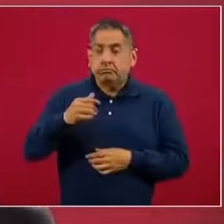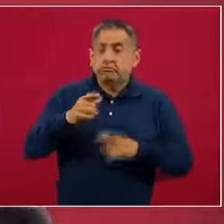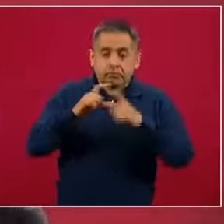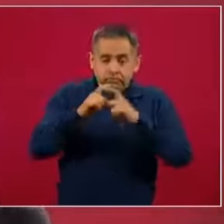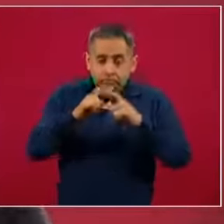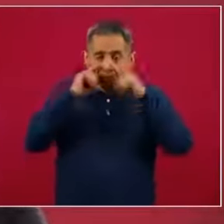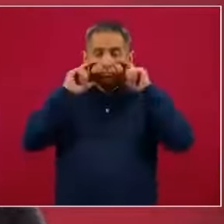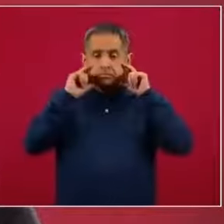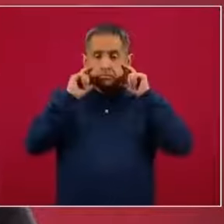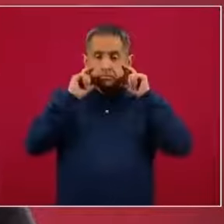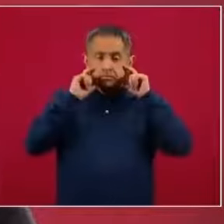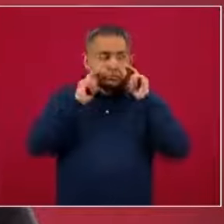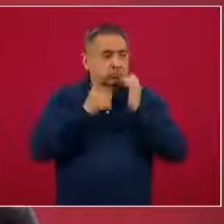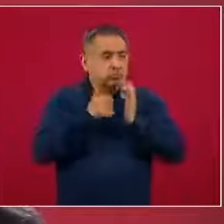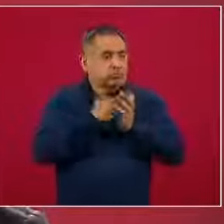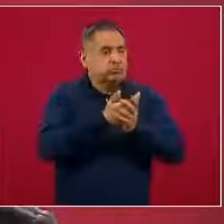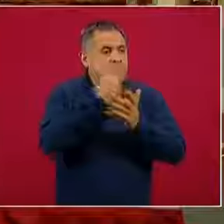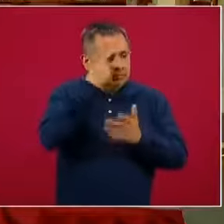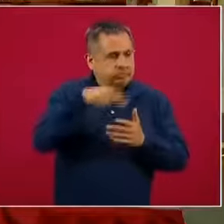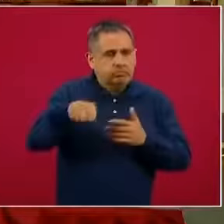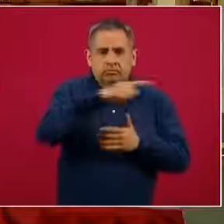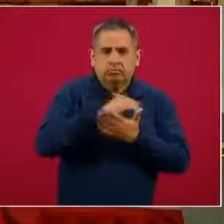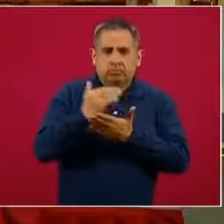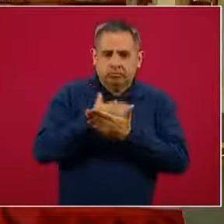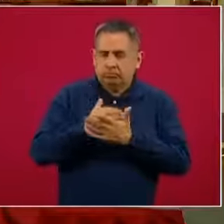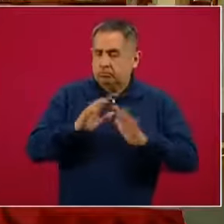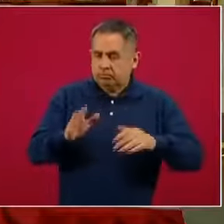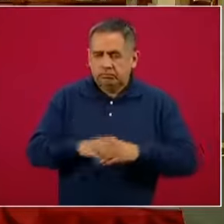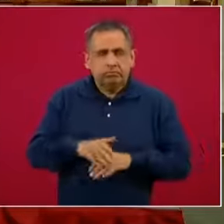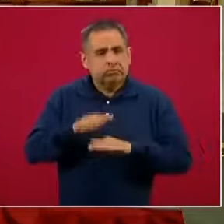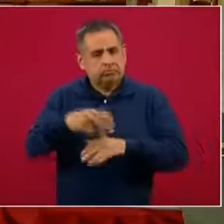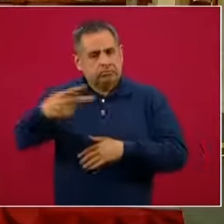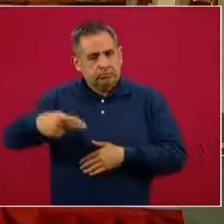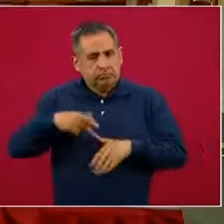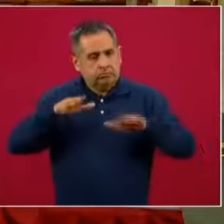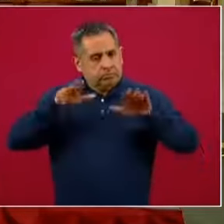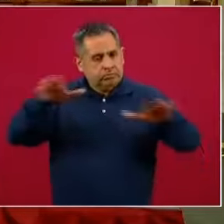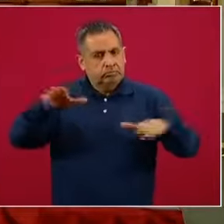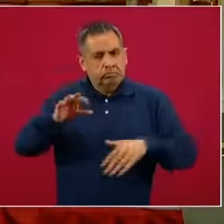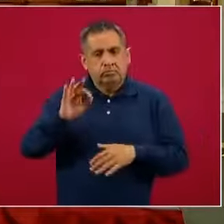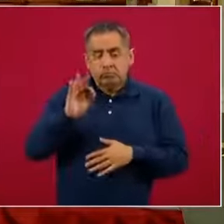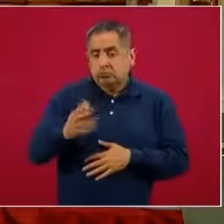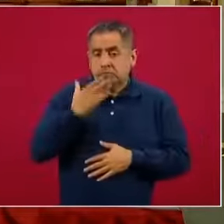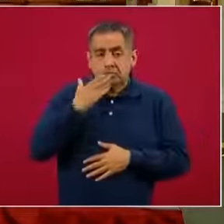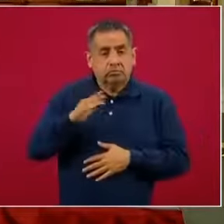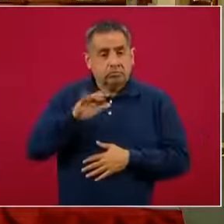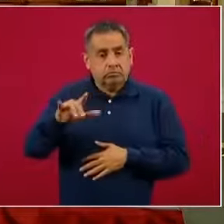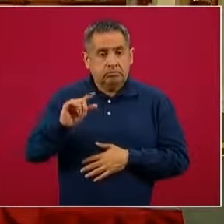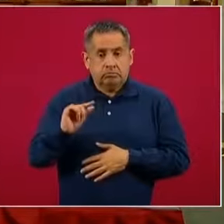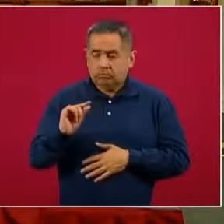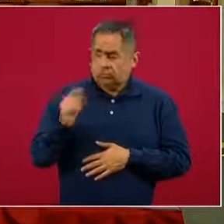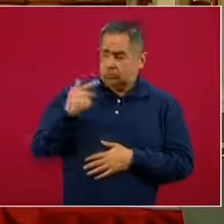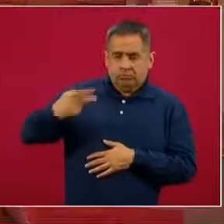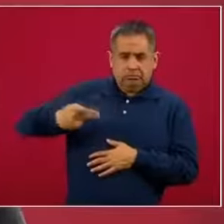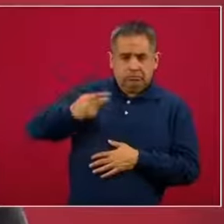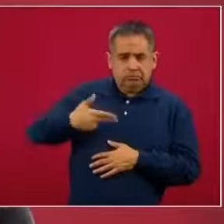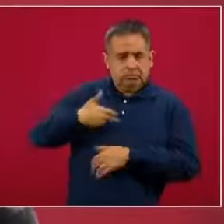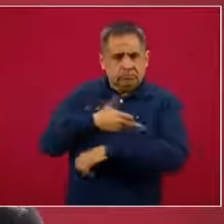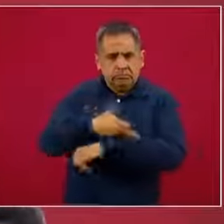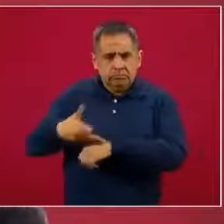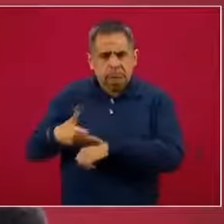le ayudamos a todos los demás. Sobre su pregunta de los aviones, me parece muy legítima. Hace unos pocos días me la hizo una